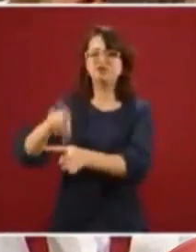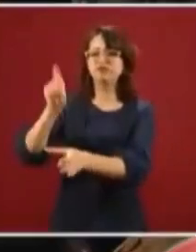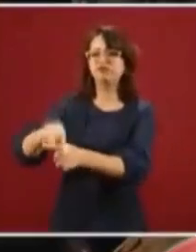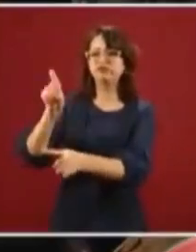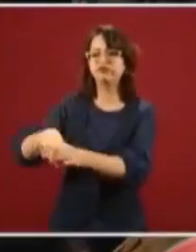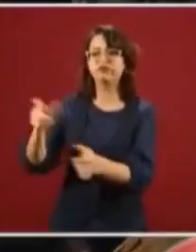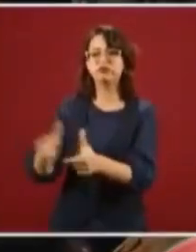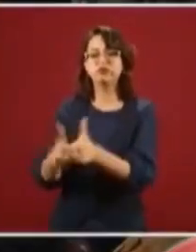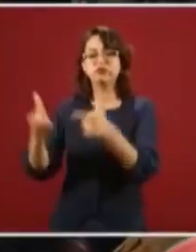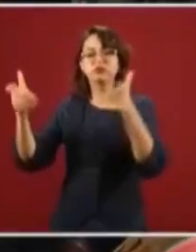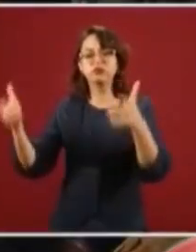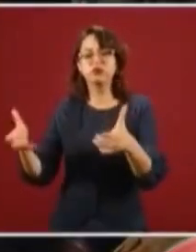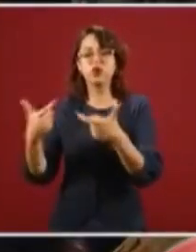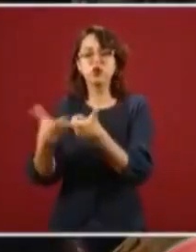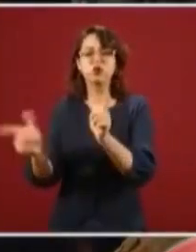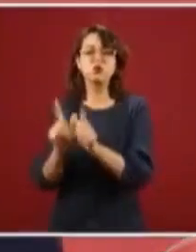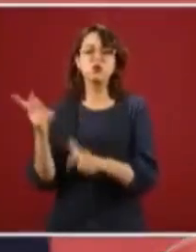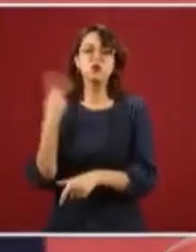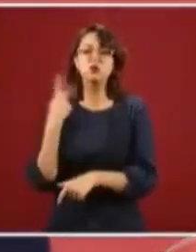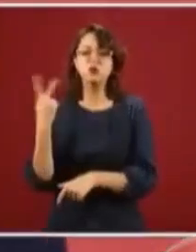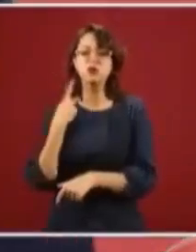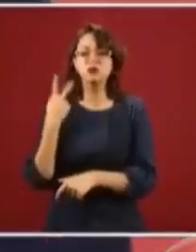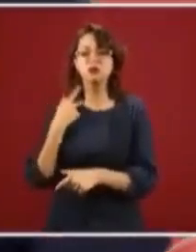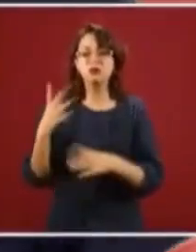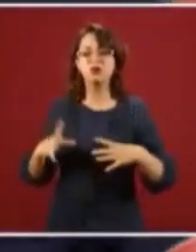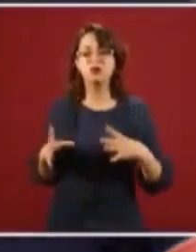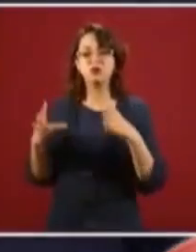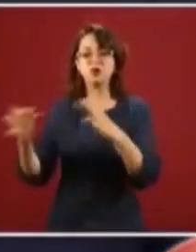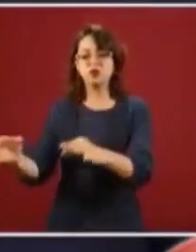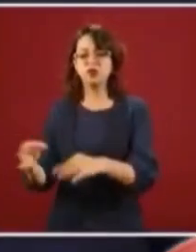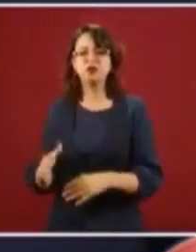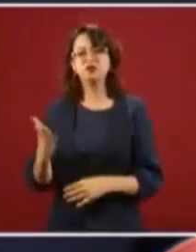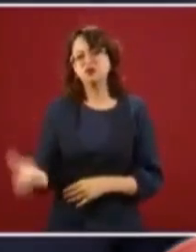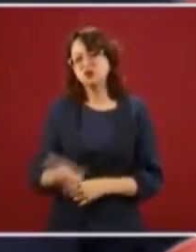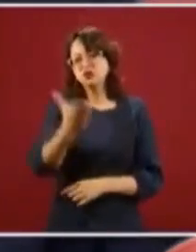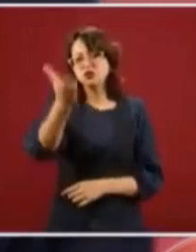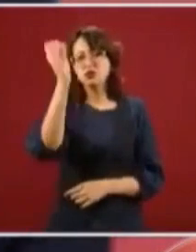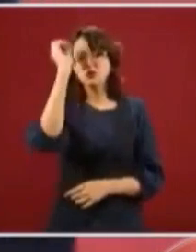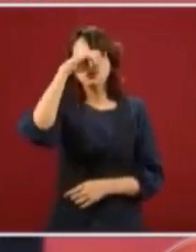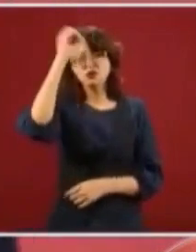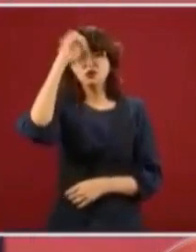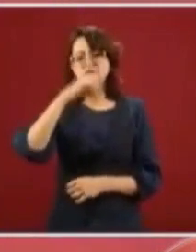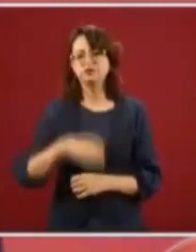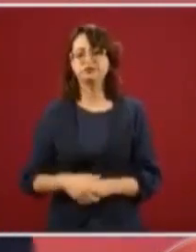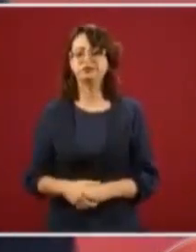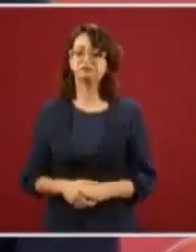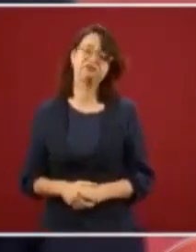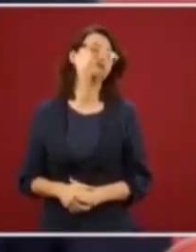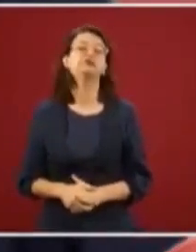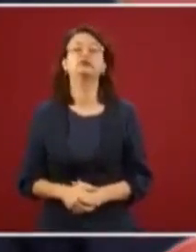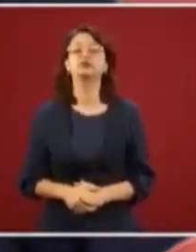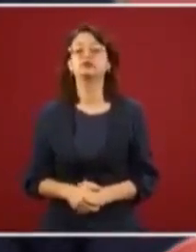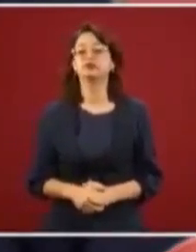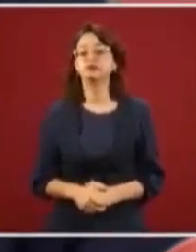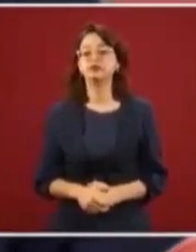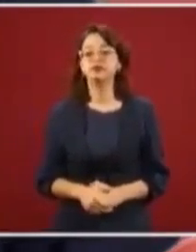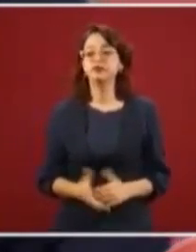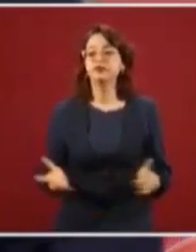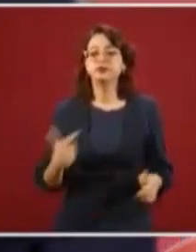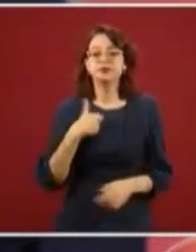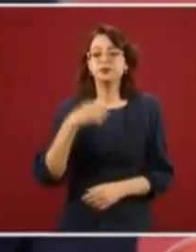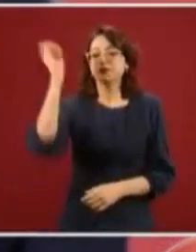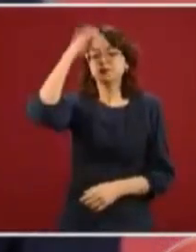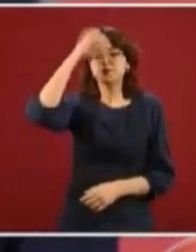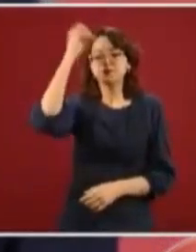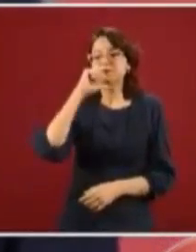segunda pregunta. No opino sobre eso. Ya conocen ustedes mi opinión sobre el INE.